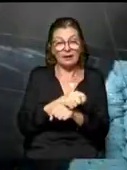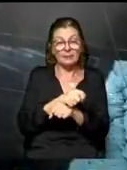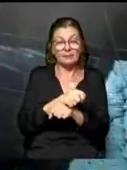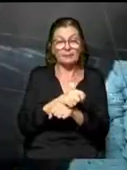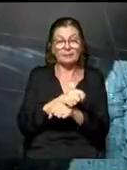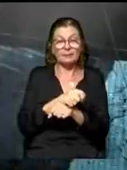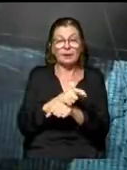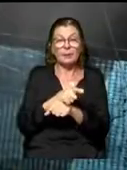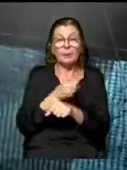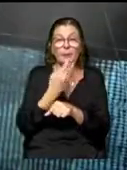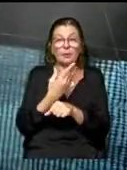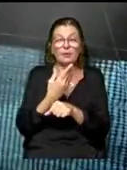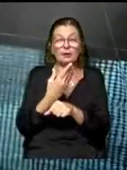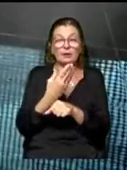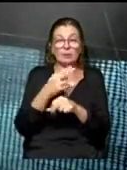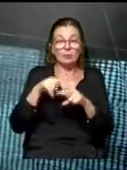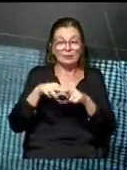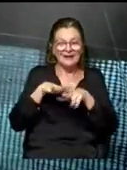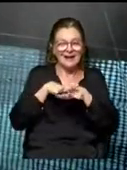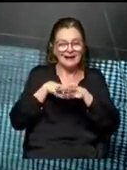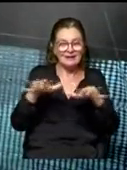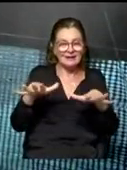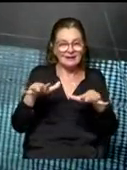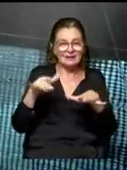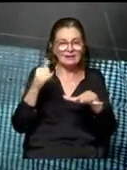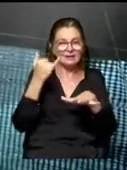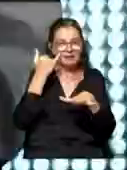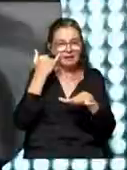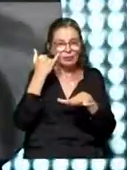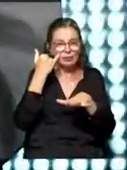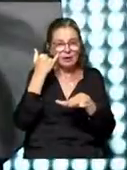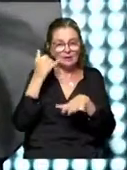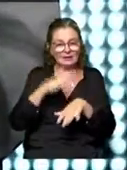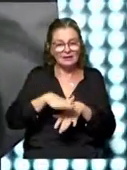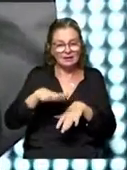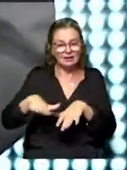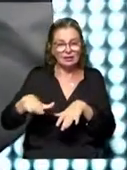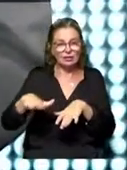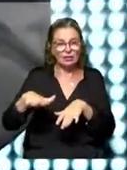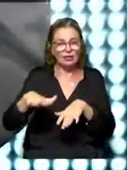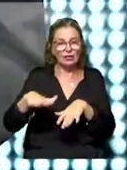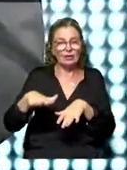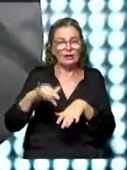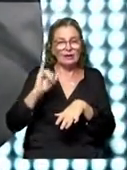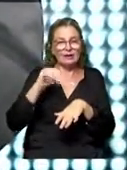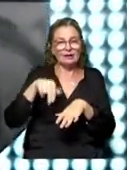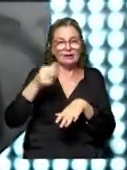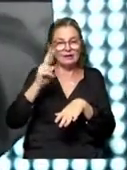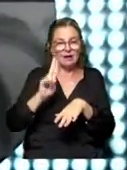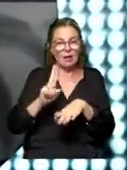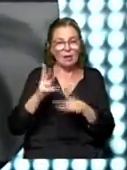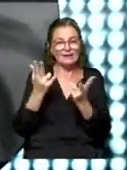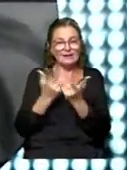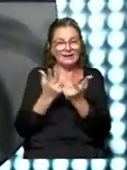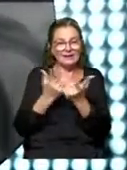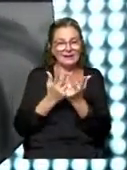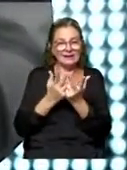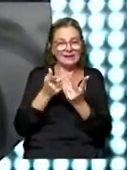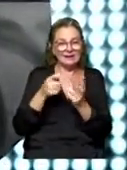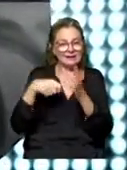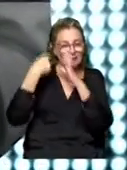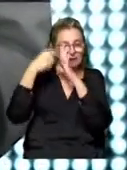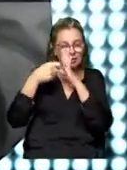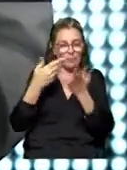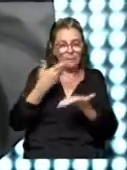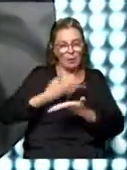presunta existencia de una red de tratas y explotación sexual de niños y niñas en el INAU de 33. En este detalle que vamos a